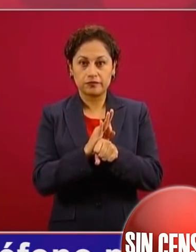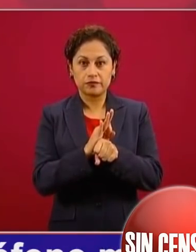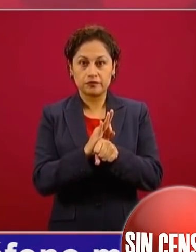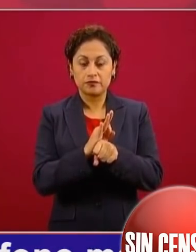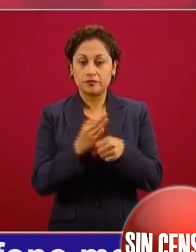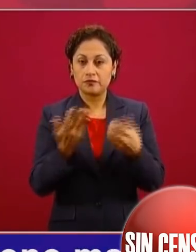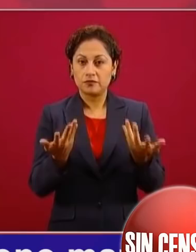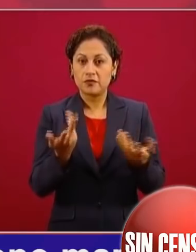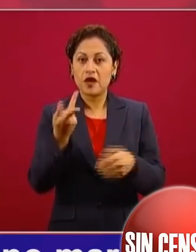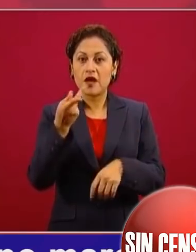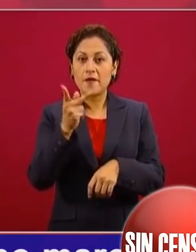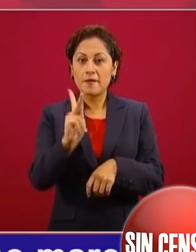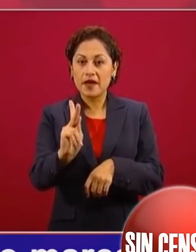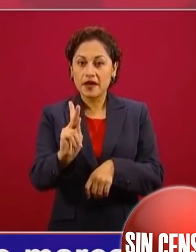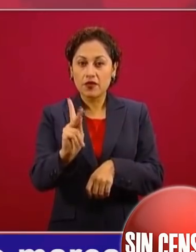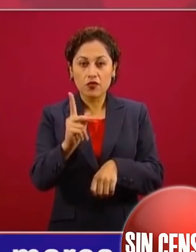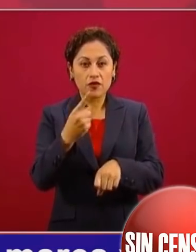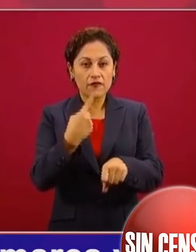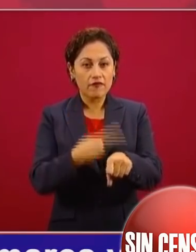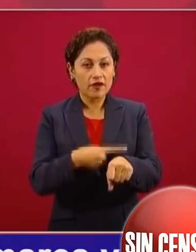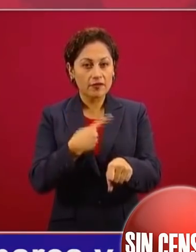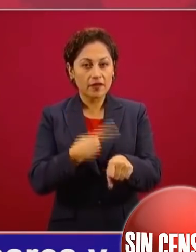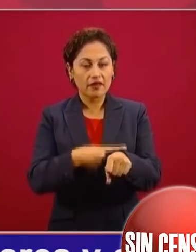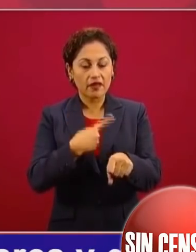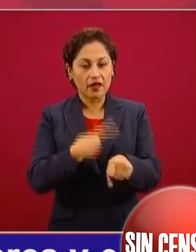En las enfermedades